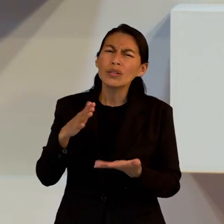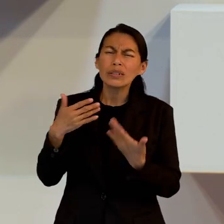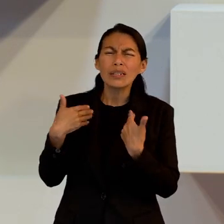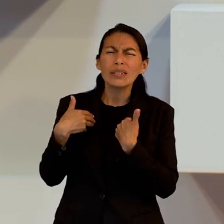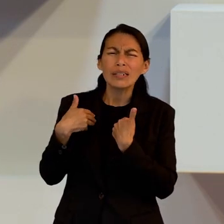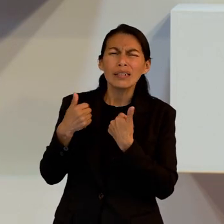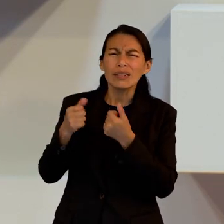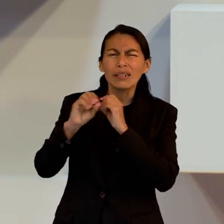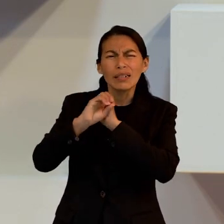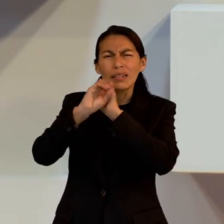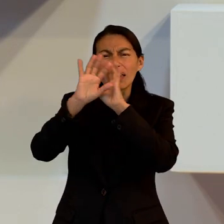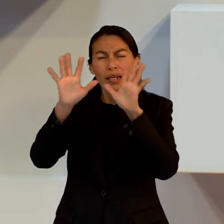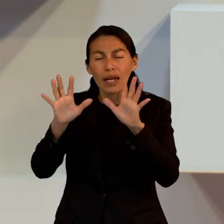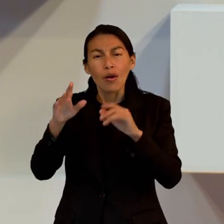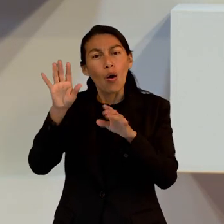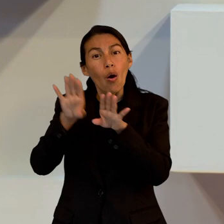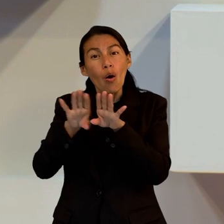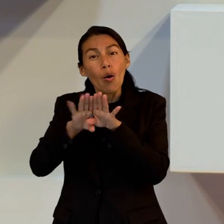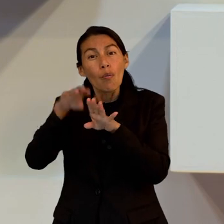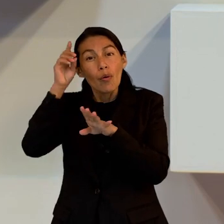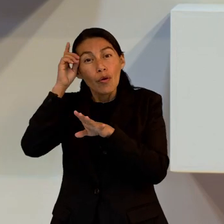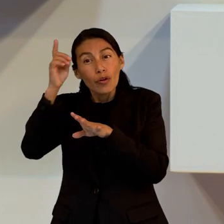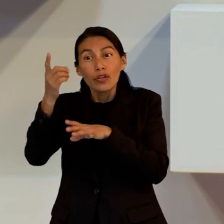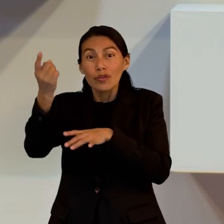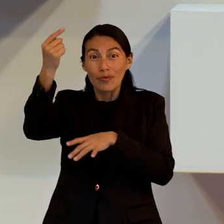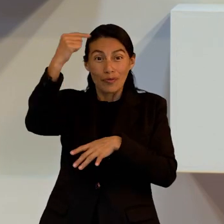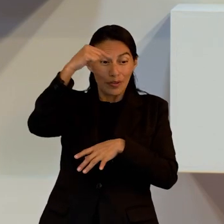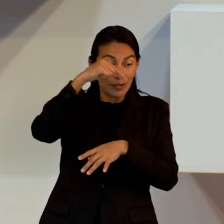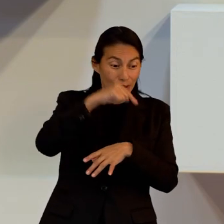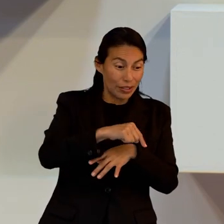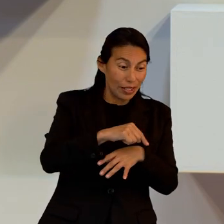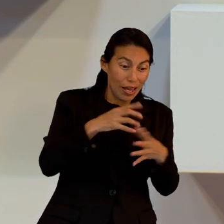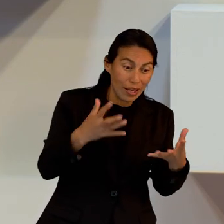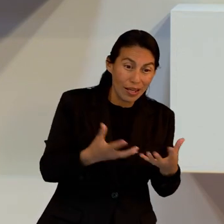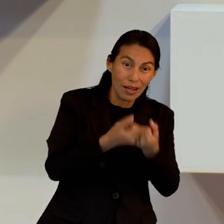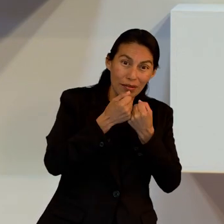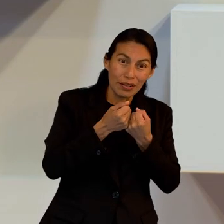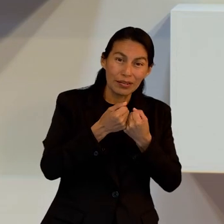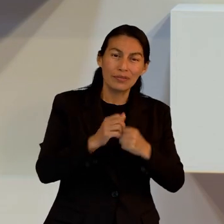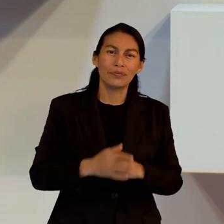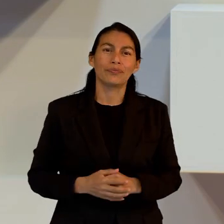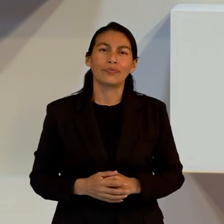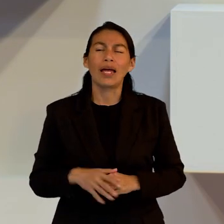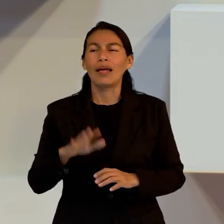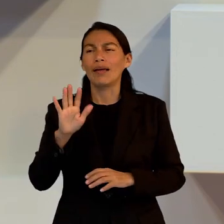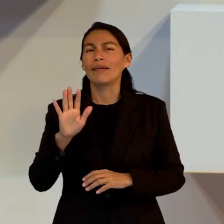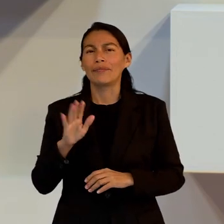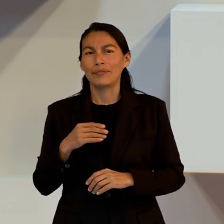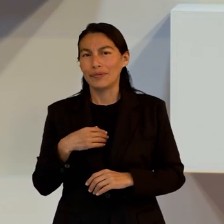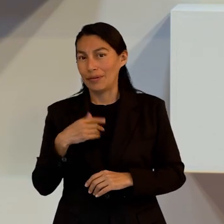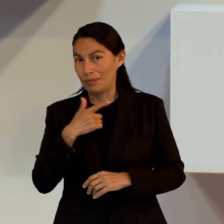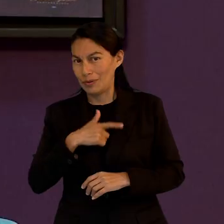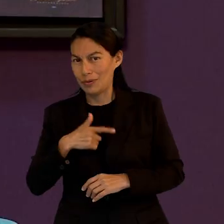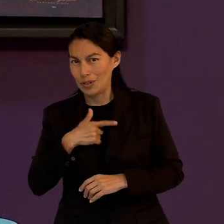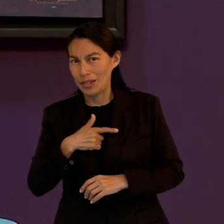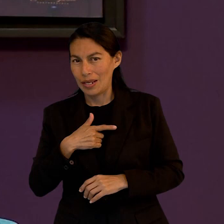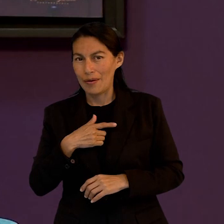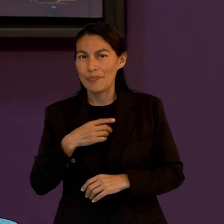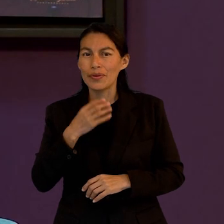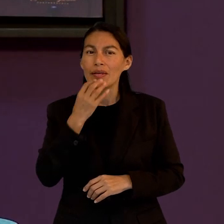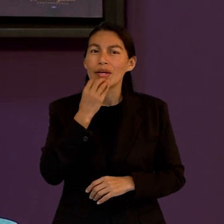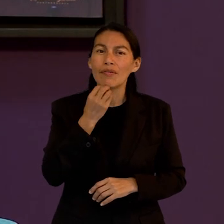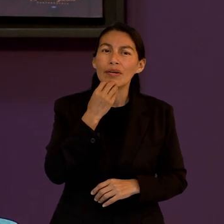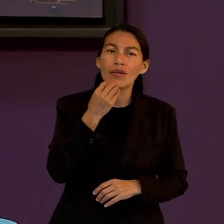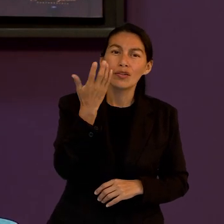bien la obra de salvación de nosotros que comentara si a mí me gustaría que pudiéramos